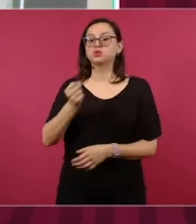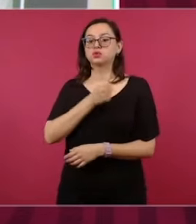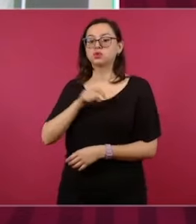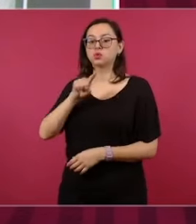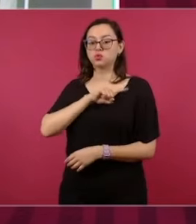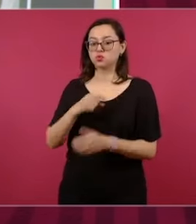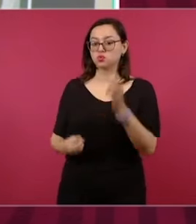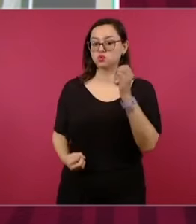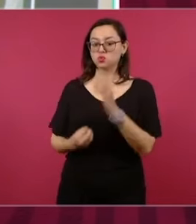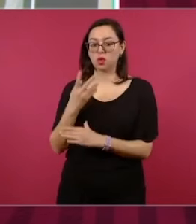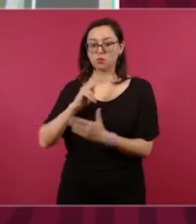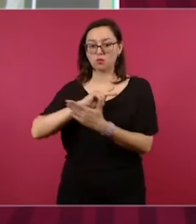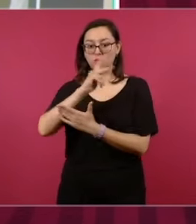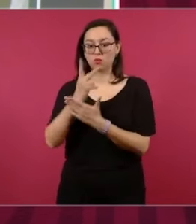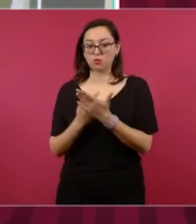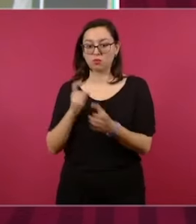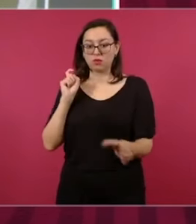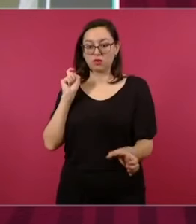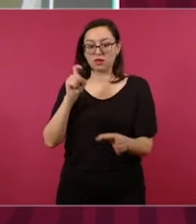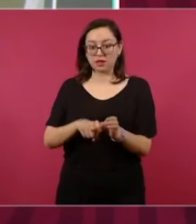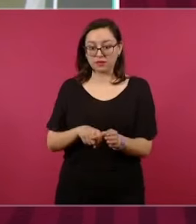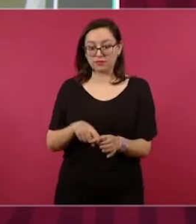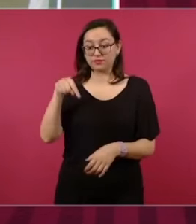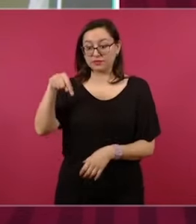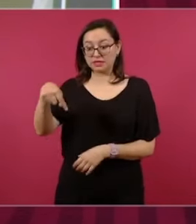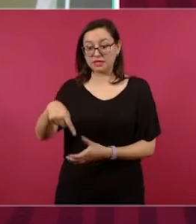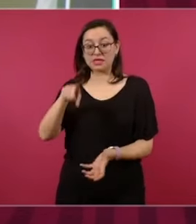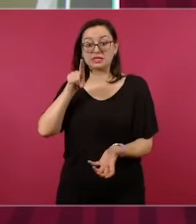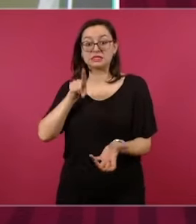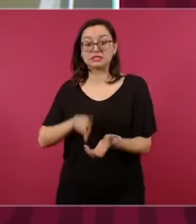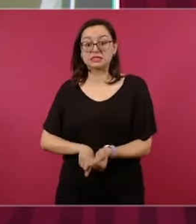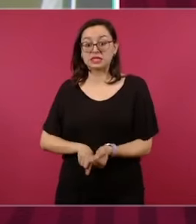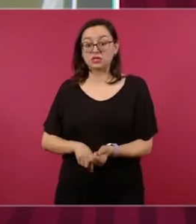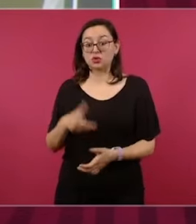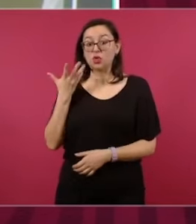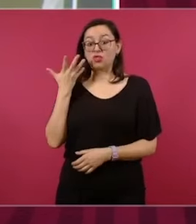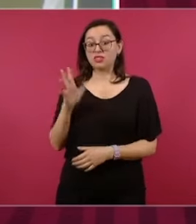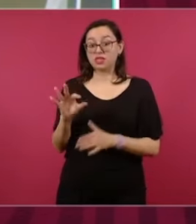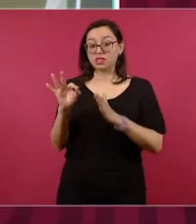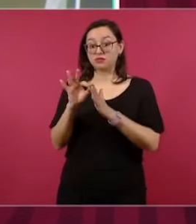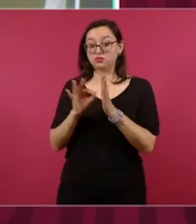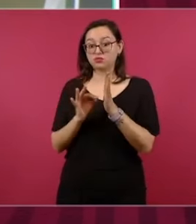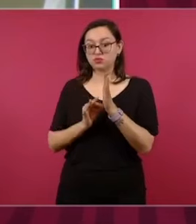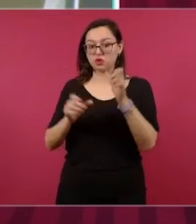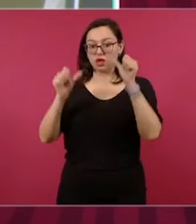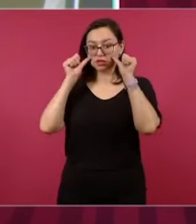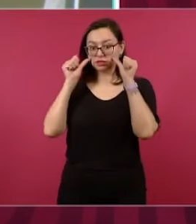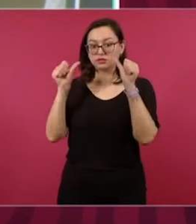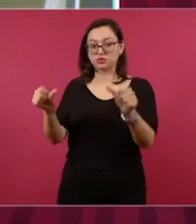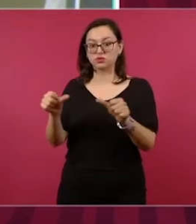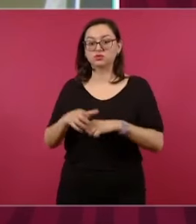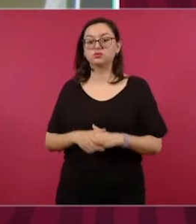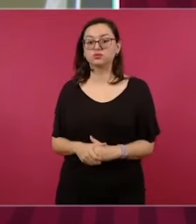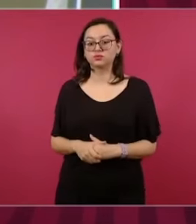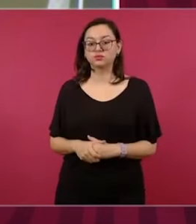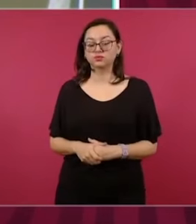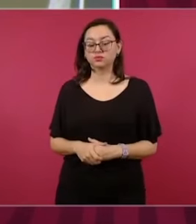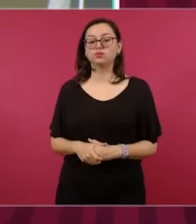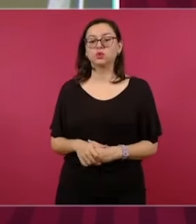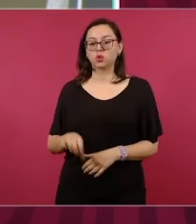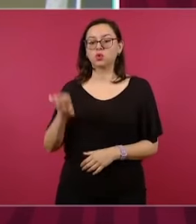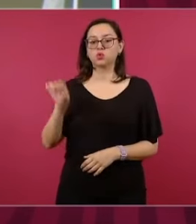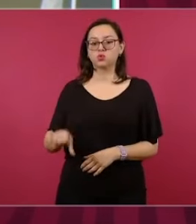salud, atiende 10 núcleos básicos. Y en Chiapas estamos muy contentos porque